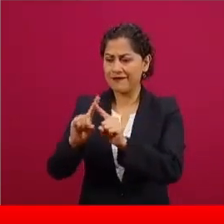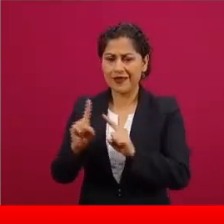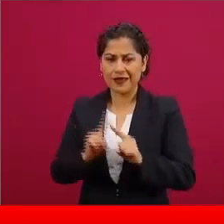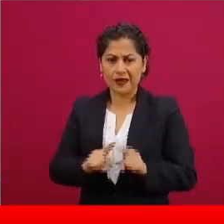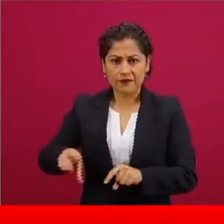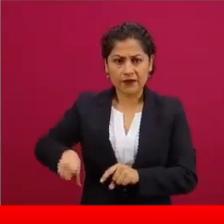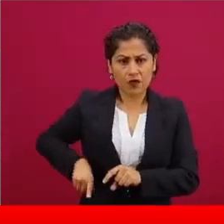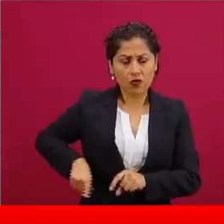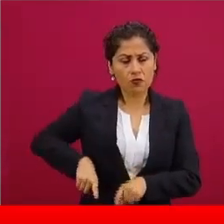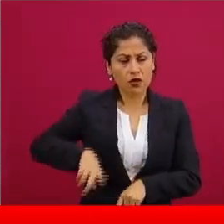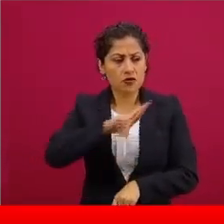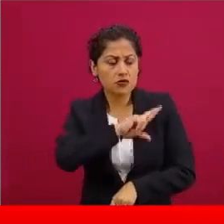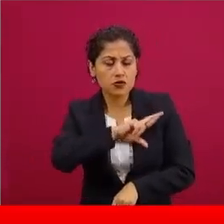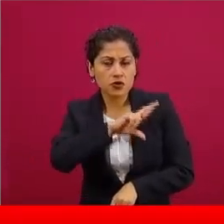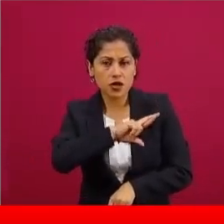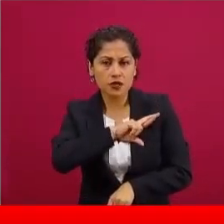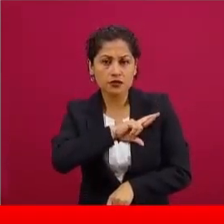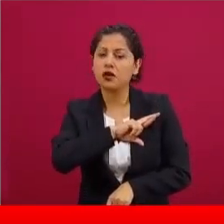y otros